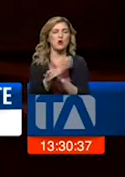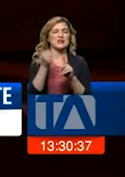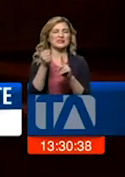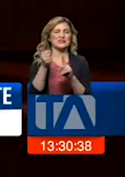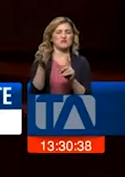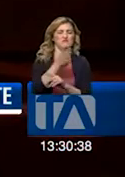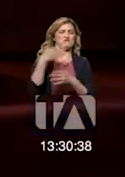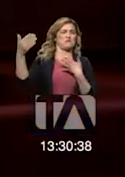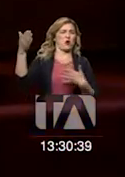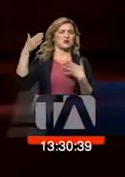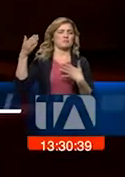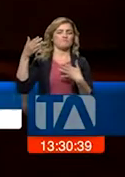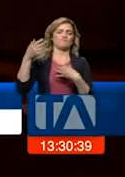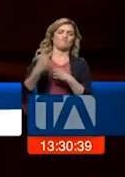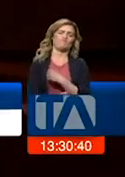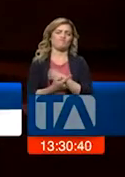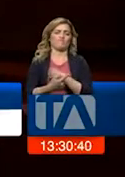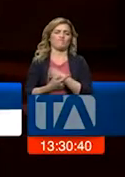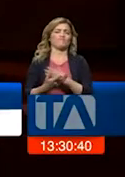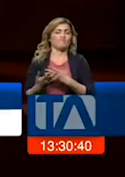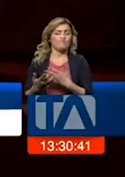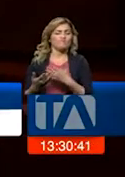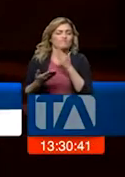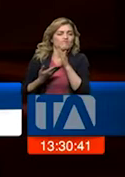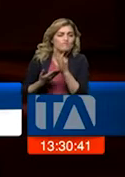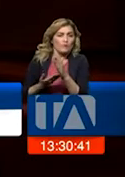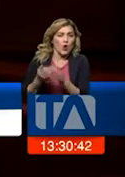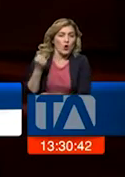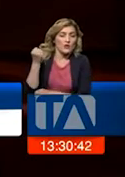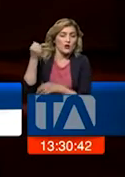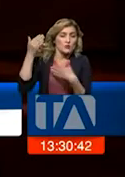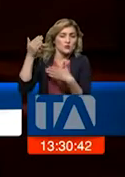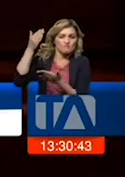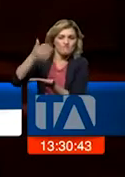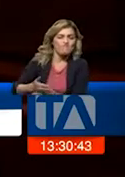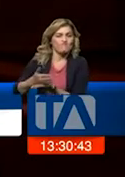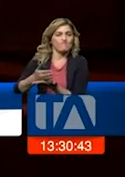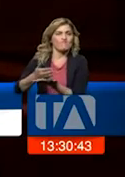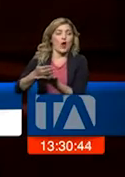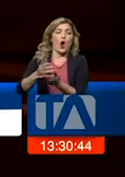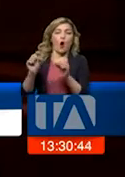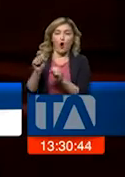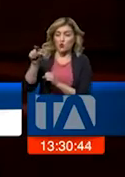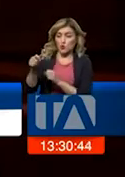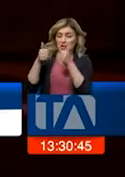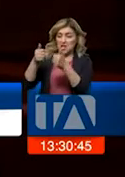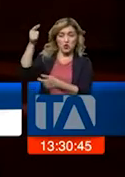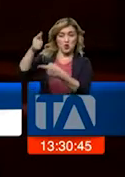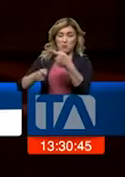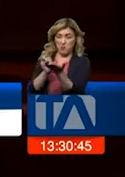Proponemos sanciones rigurosas que van desde la suspensión de derechos políticos y la descalificación de